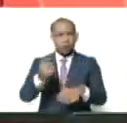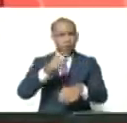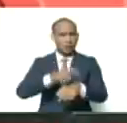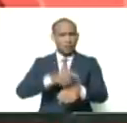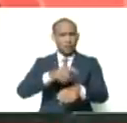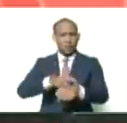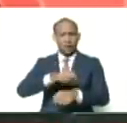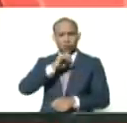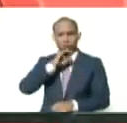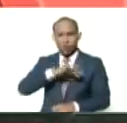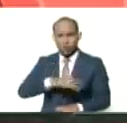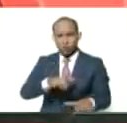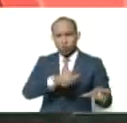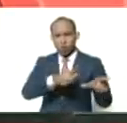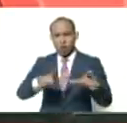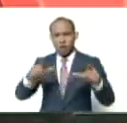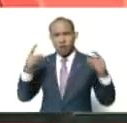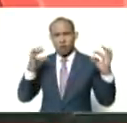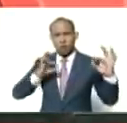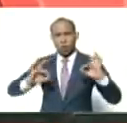en la historia.